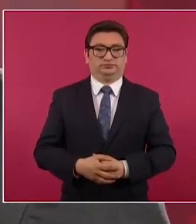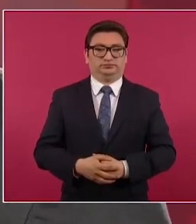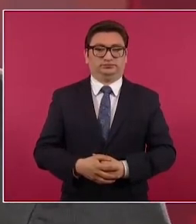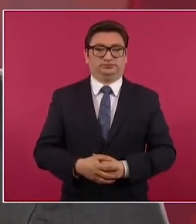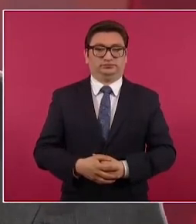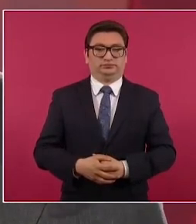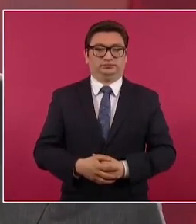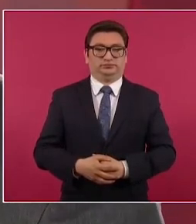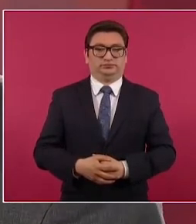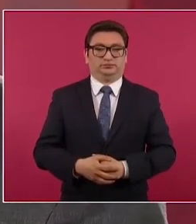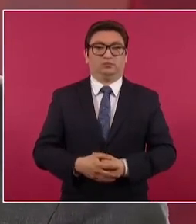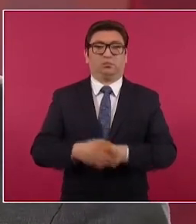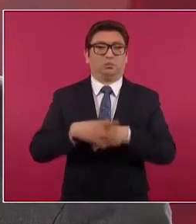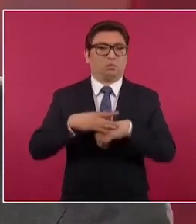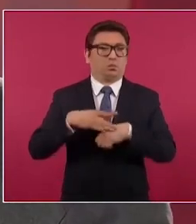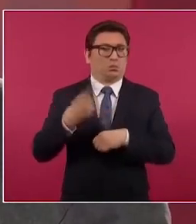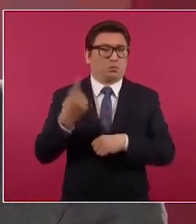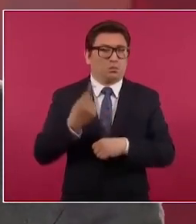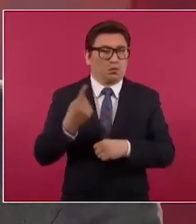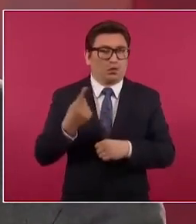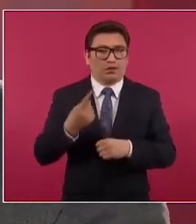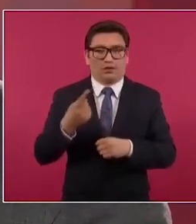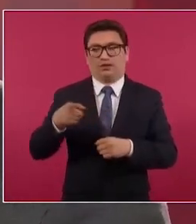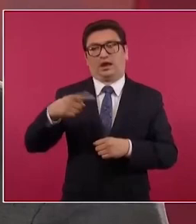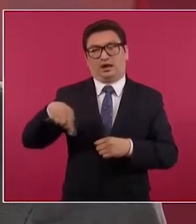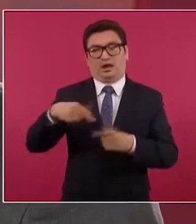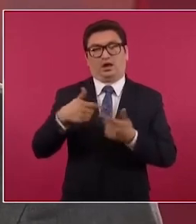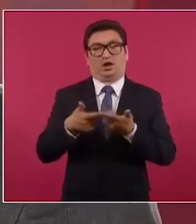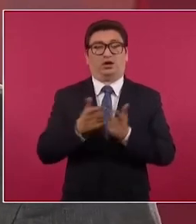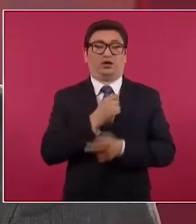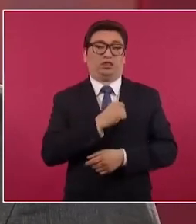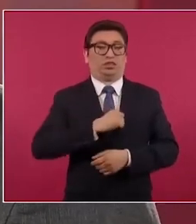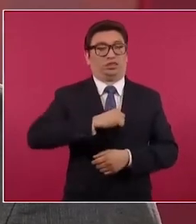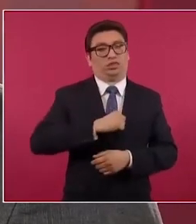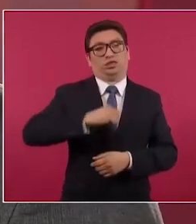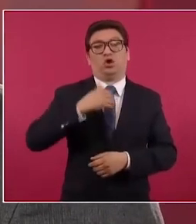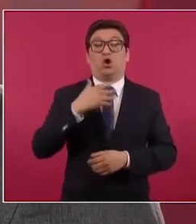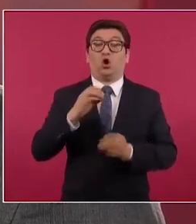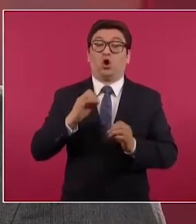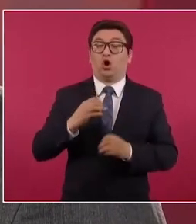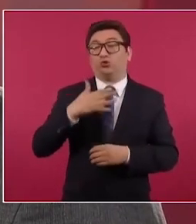por influyentismo o por corrupción.